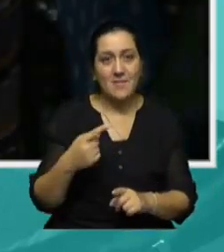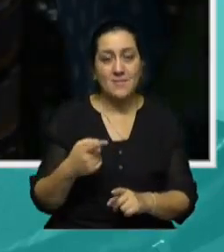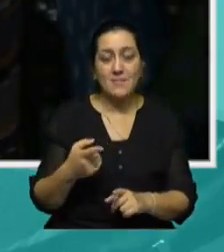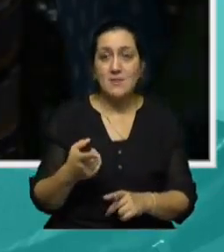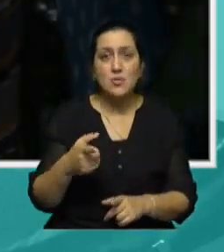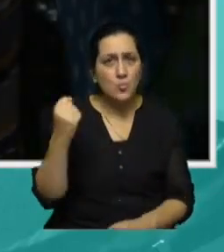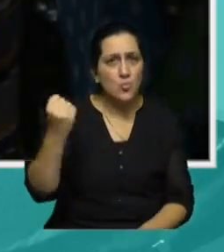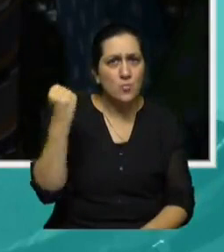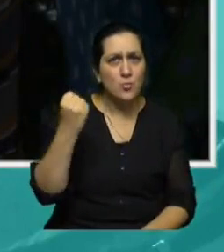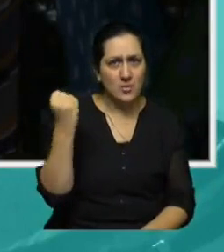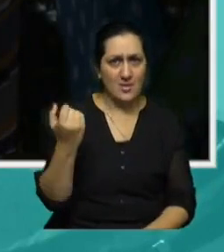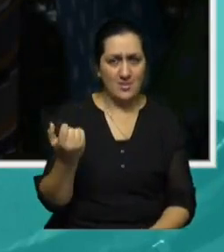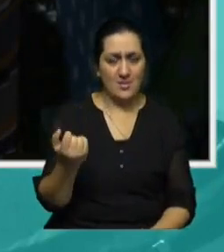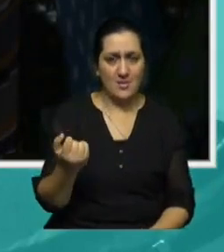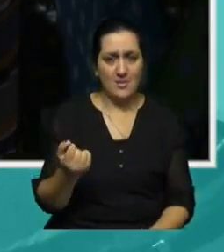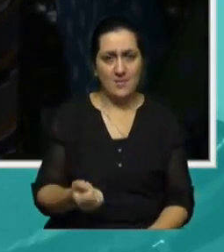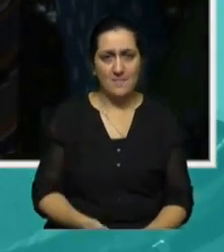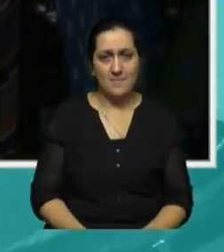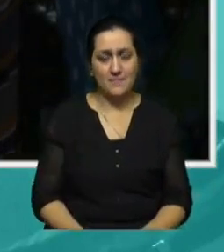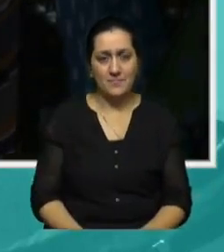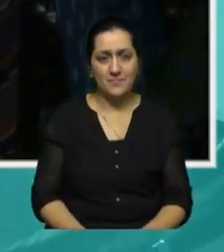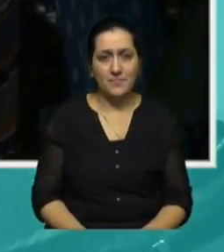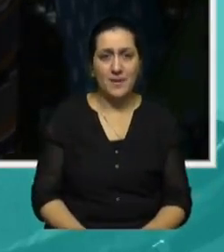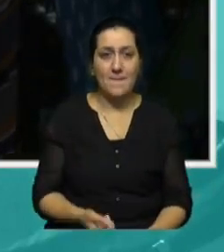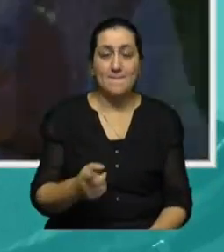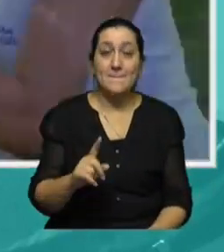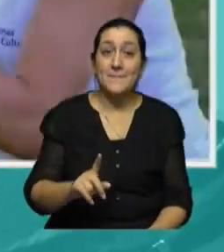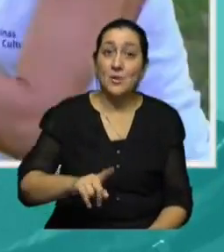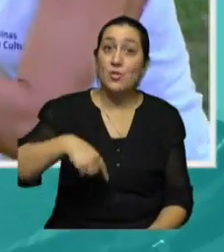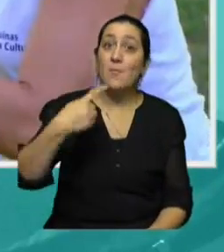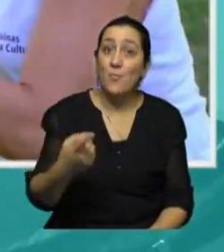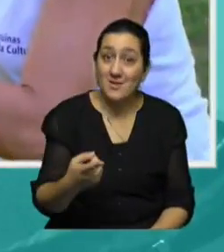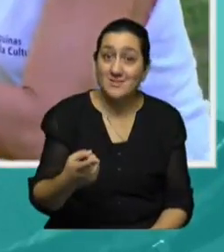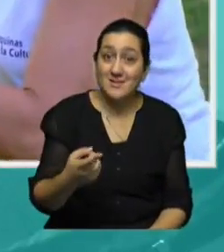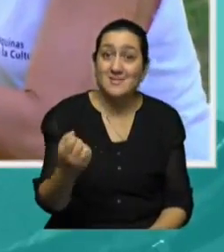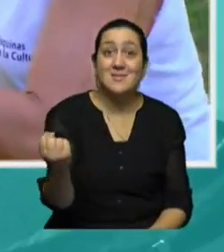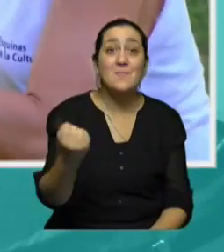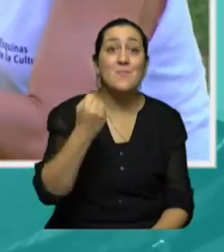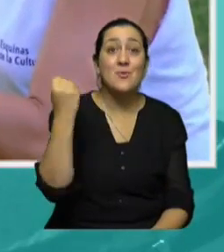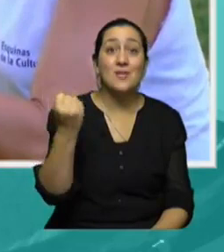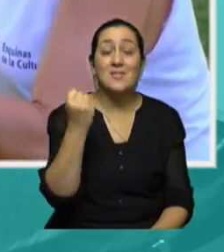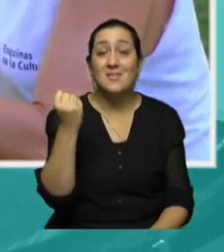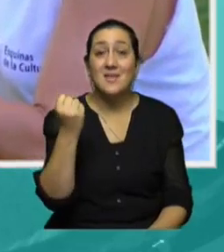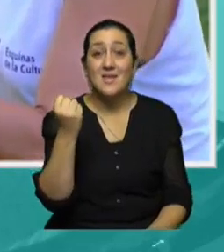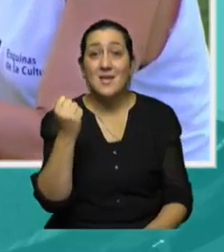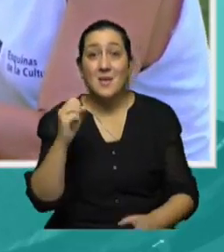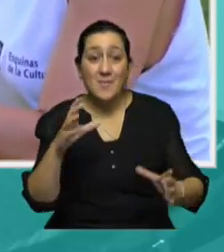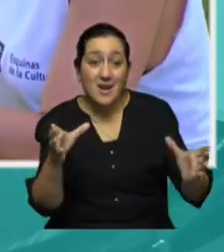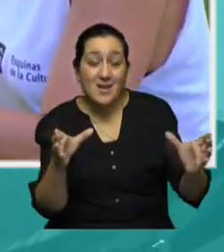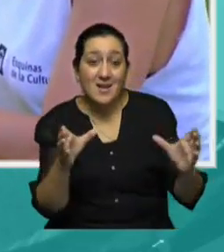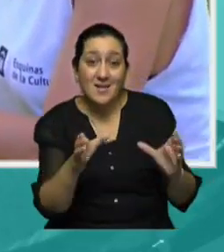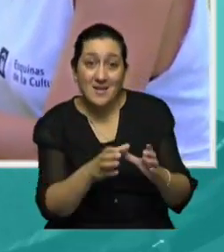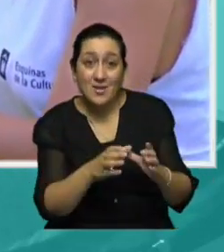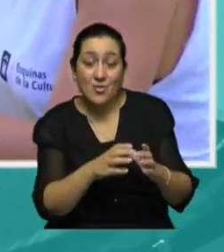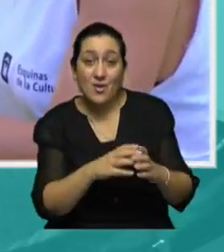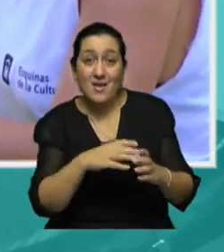eso es muy importante ya en sí, tiene un gran valor. Pero después interpela al género en Carnaval Mayor y le